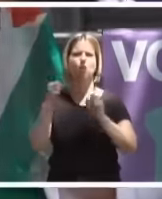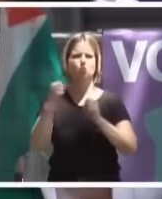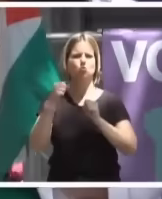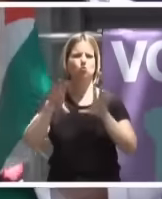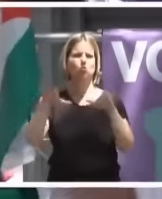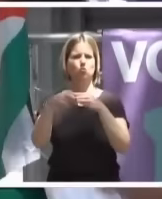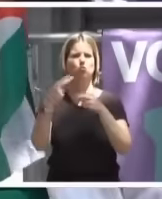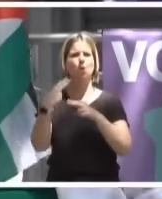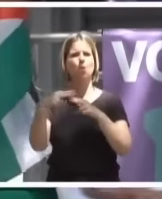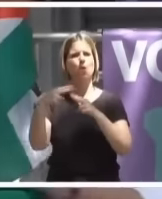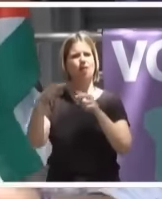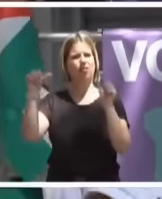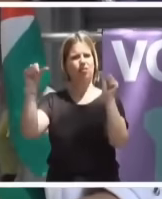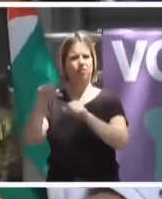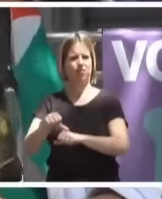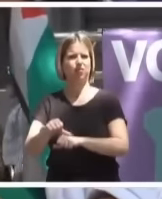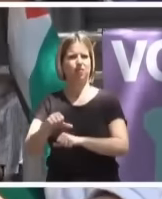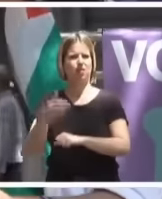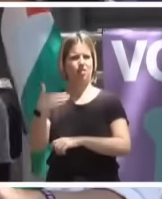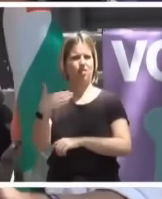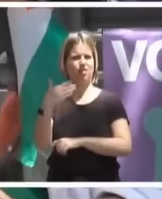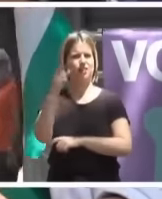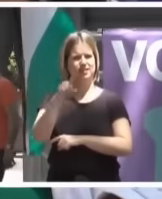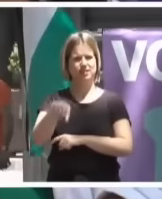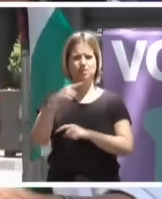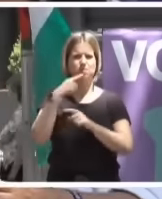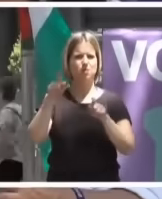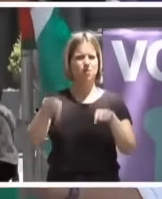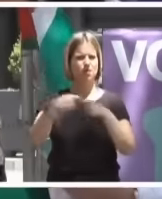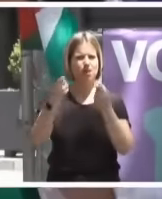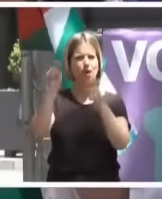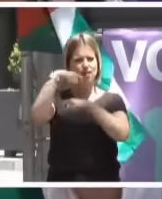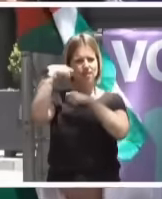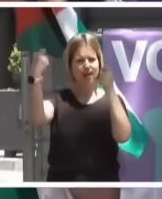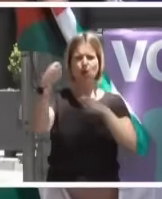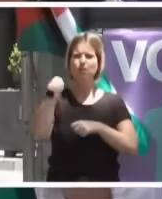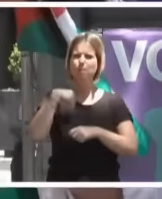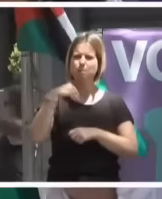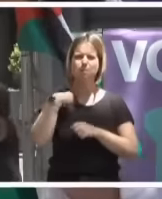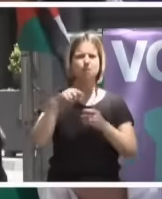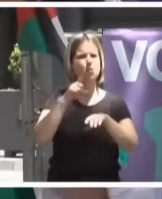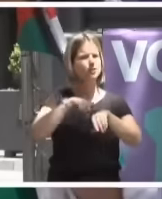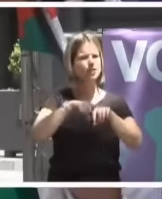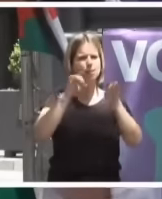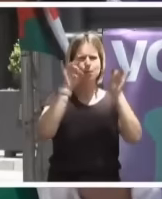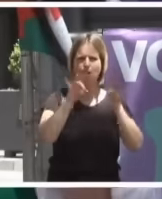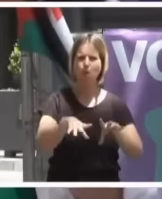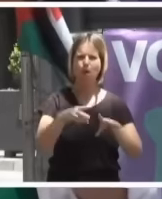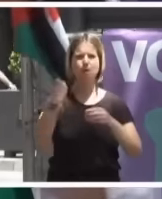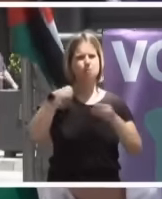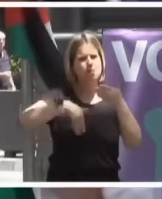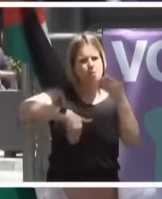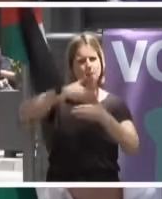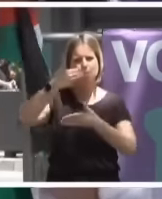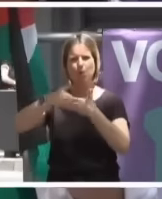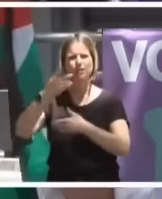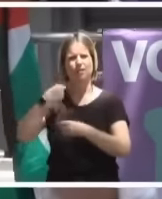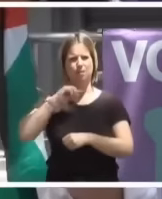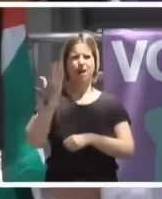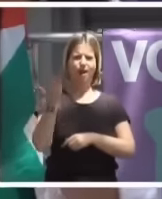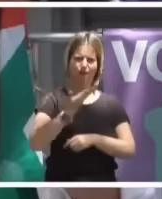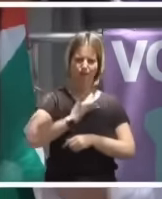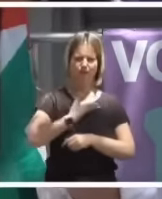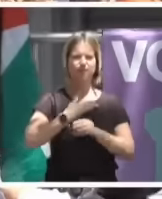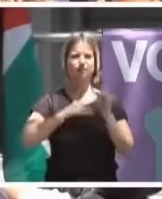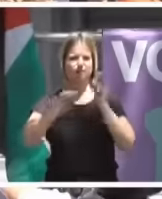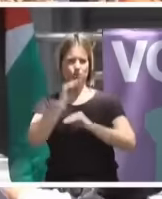política, seamos nosotras o sean los 6 de Zaragoza, se tienen que dedicar los mismos minutos, las mismas portadas a reparar ese daño y a